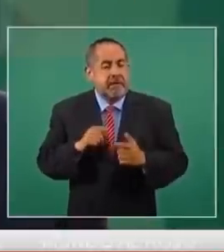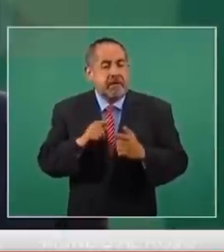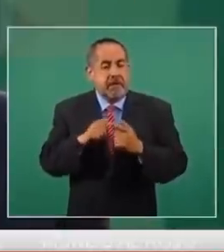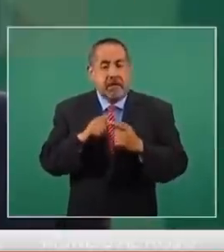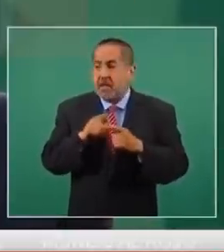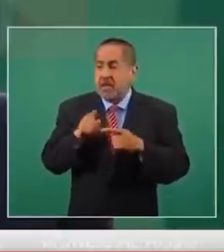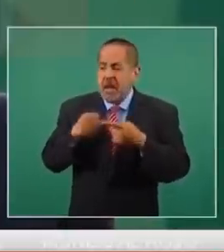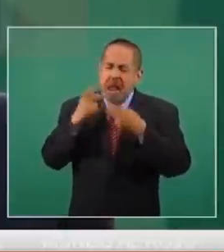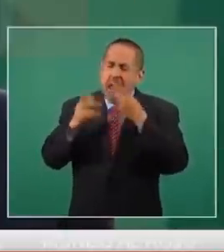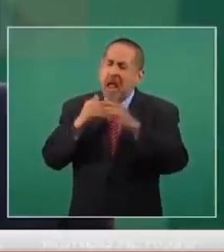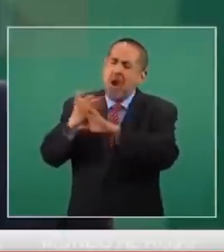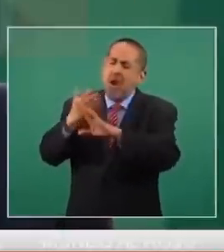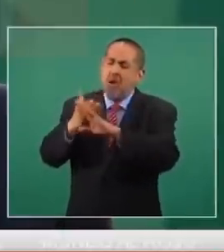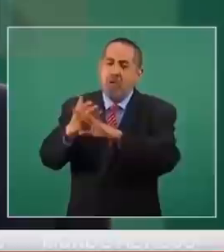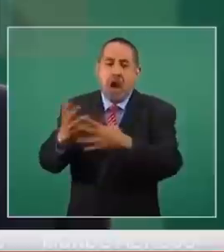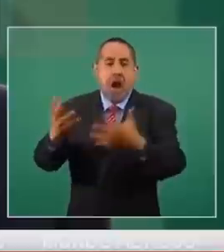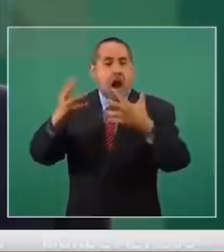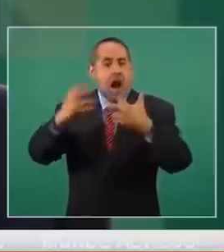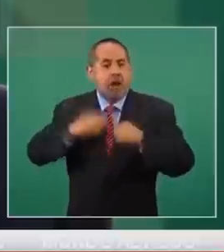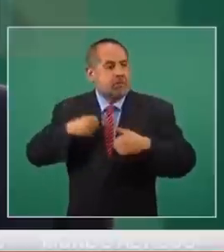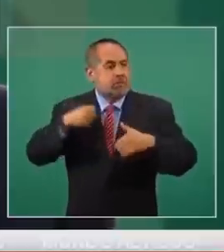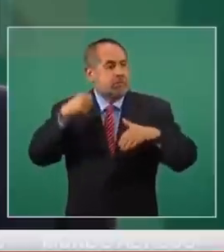al tambo.